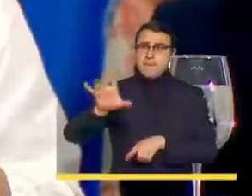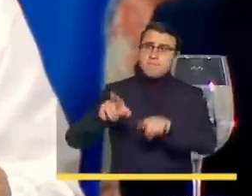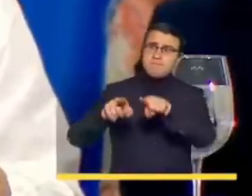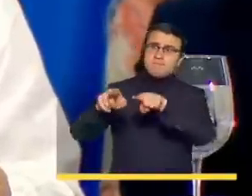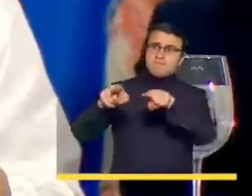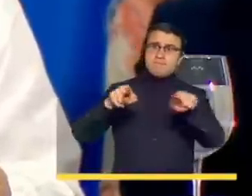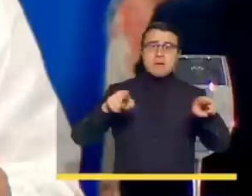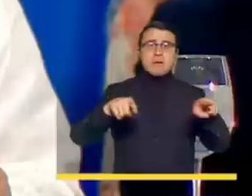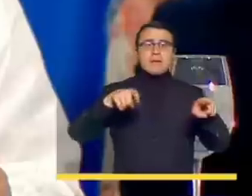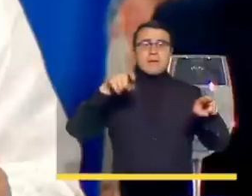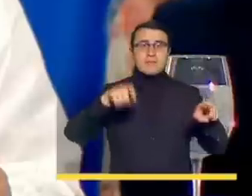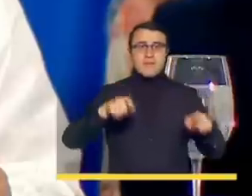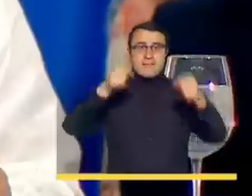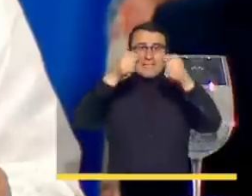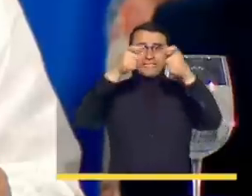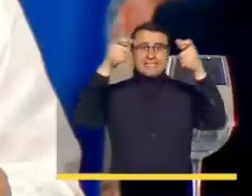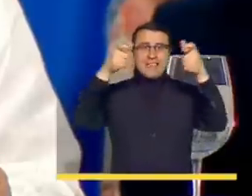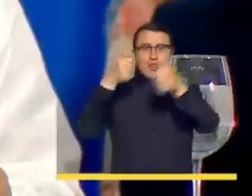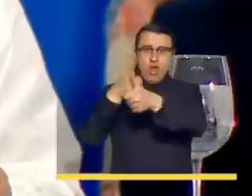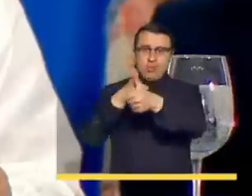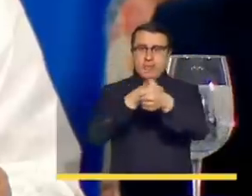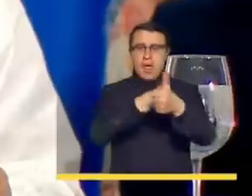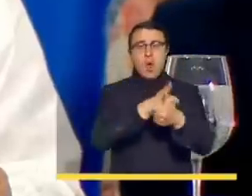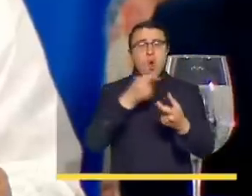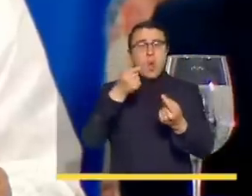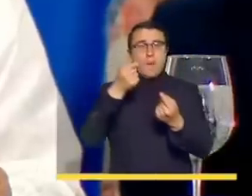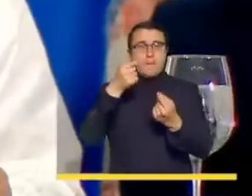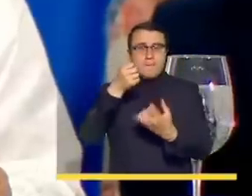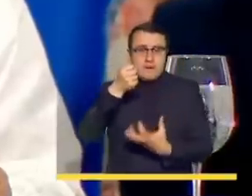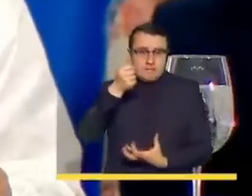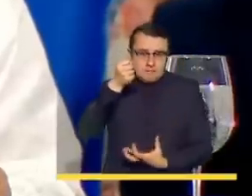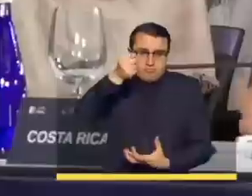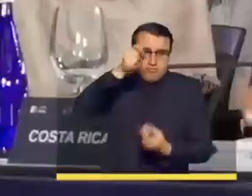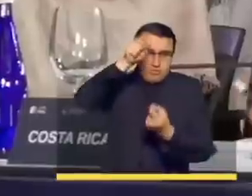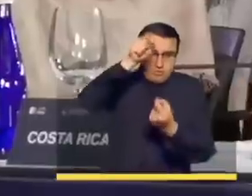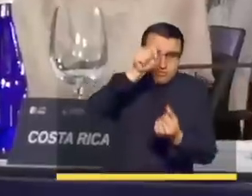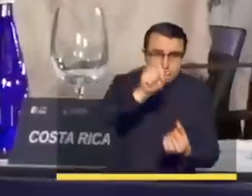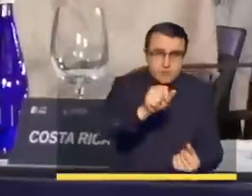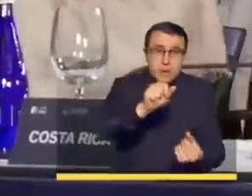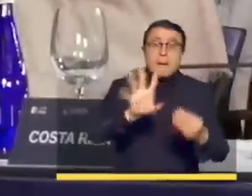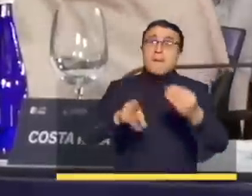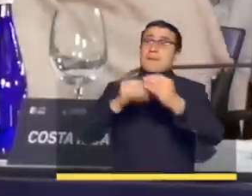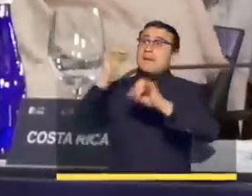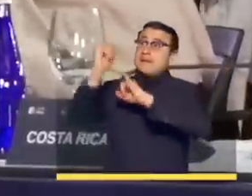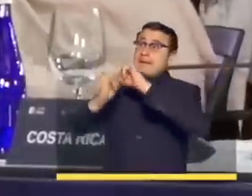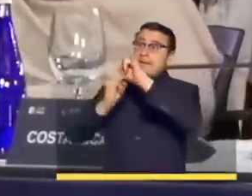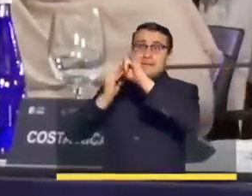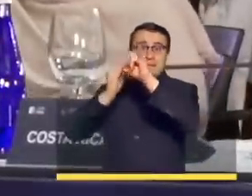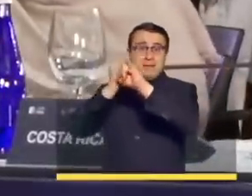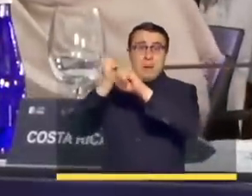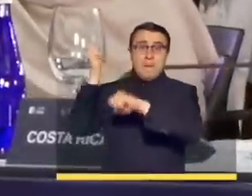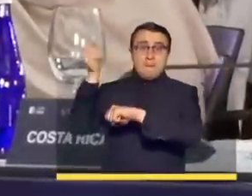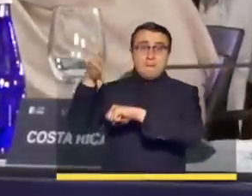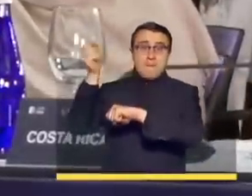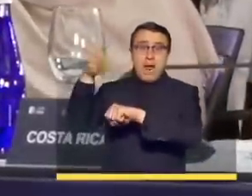con inversión de organismos financieros internacionales,